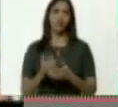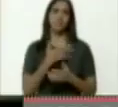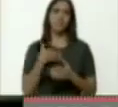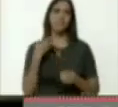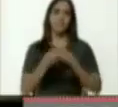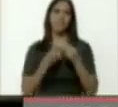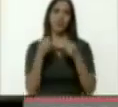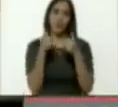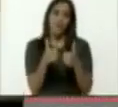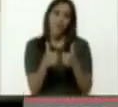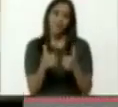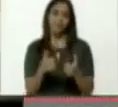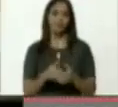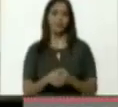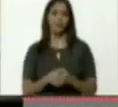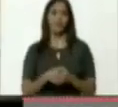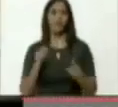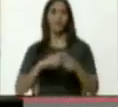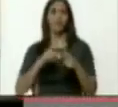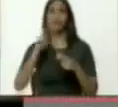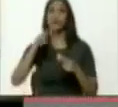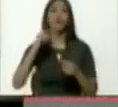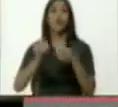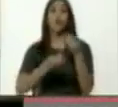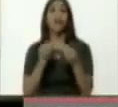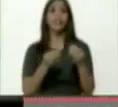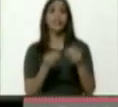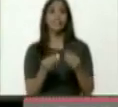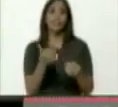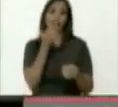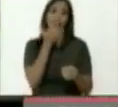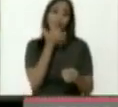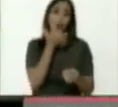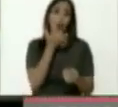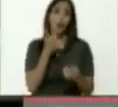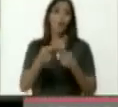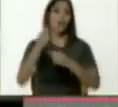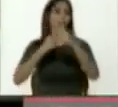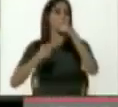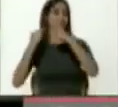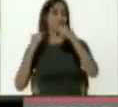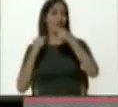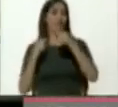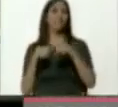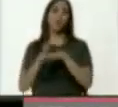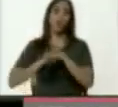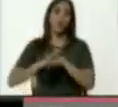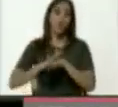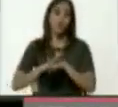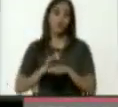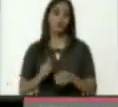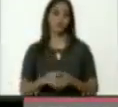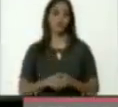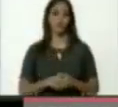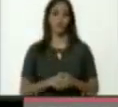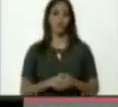hacerlo bien. Esto yo nunca lo voy a hacer. Si me equivoco, doy el paso atrás y lo corrijo.